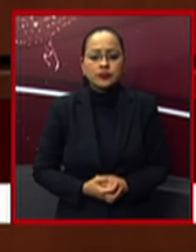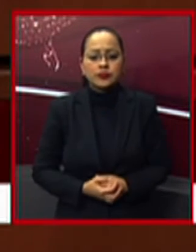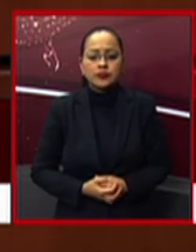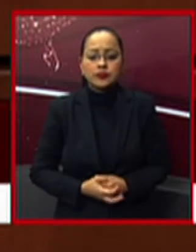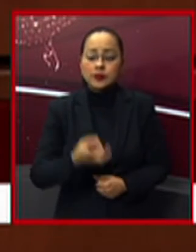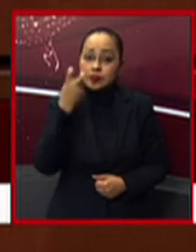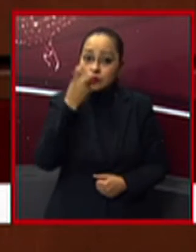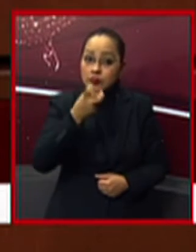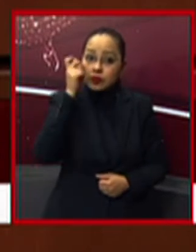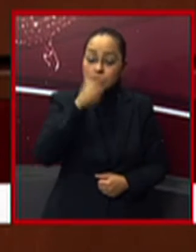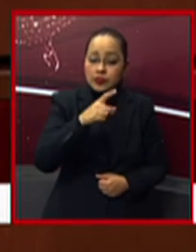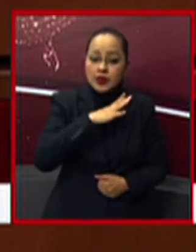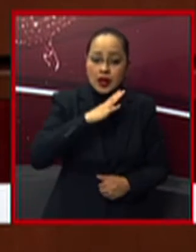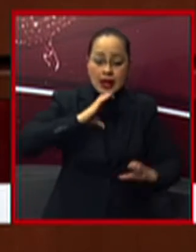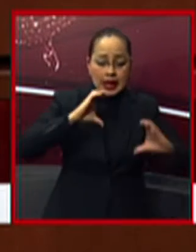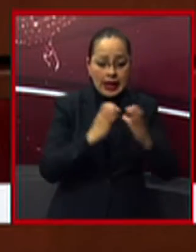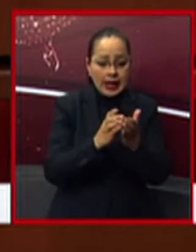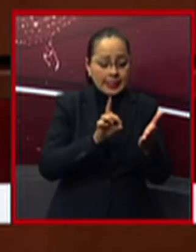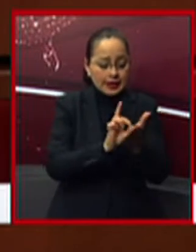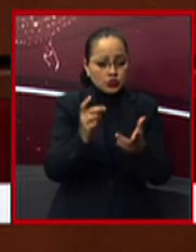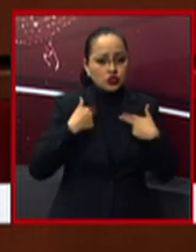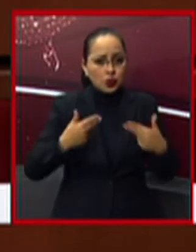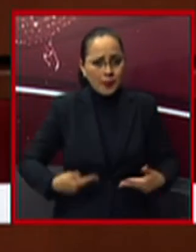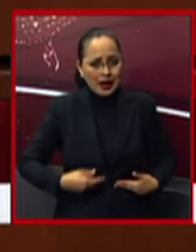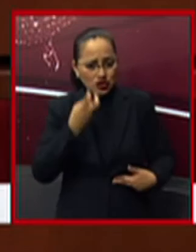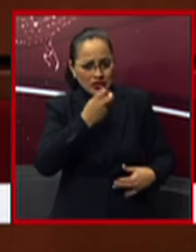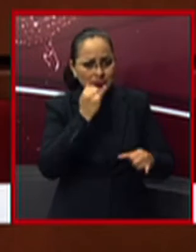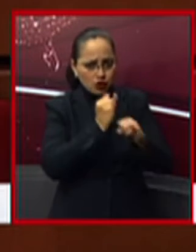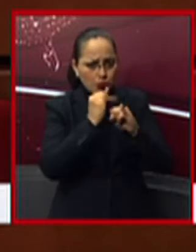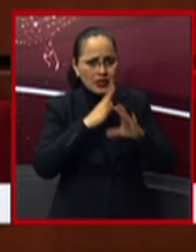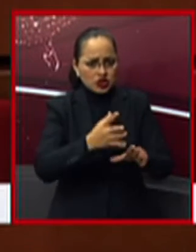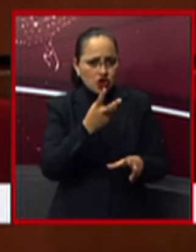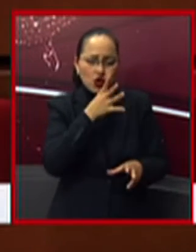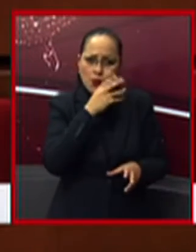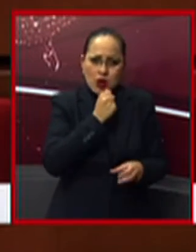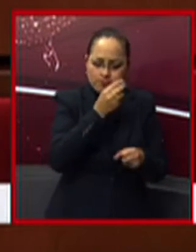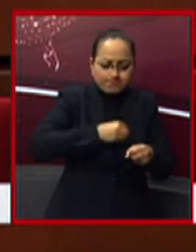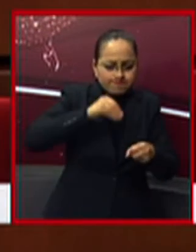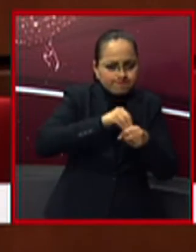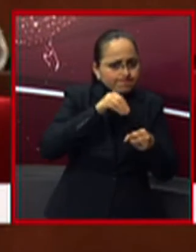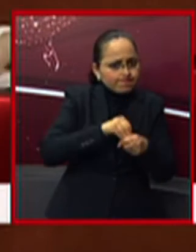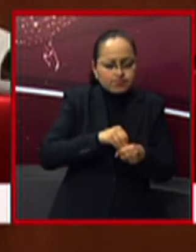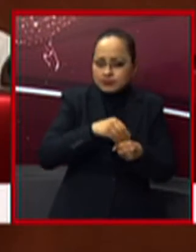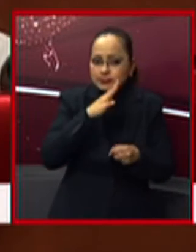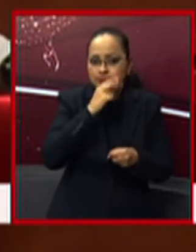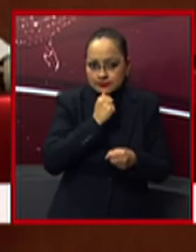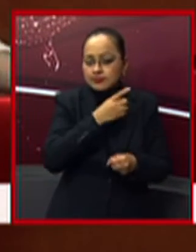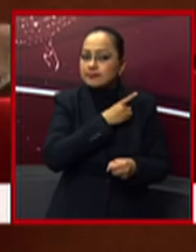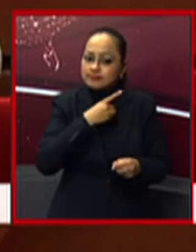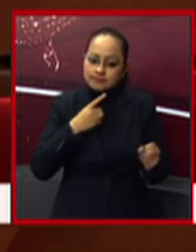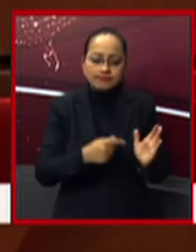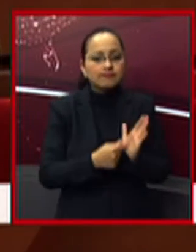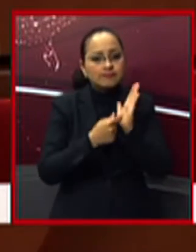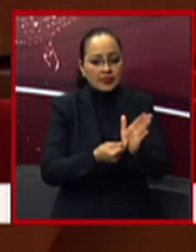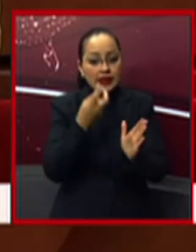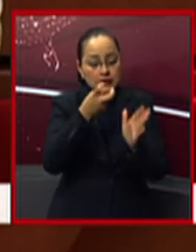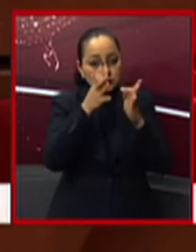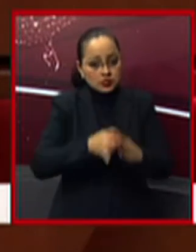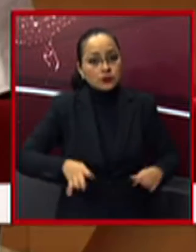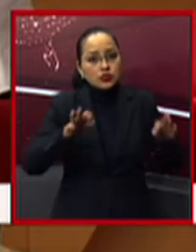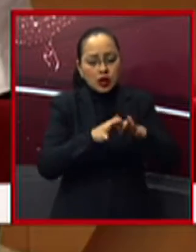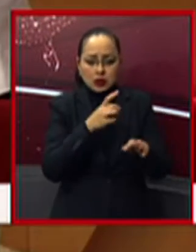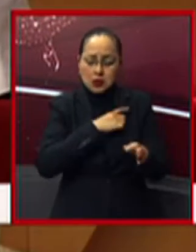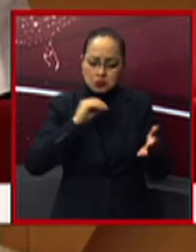Tiene que ver con estas violaciones a derechos humanos y esa información no puede ser clasificada. Por eso es muy importante que haya sido